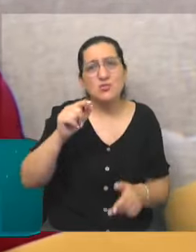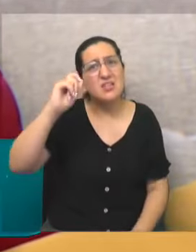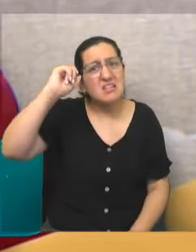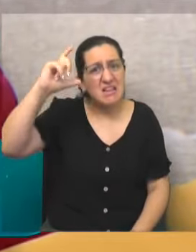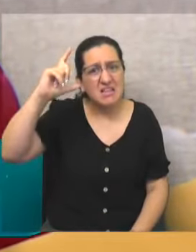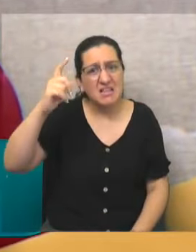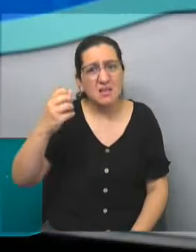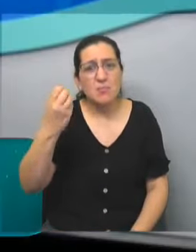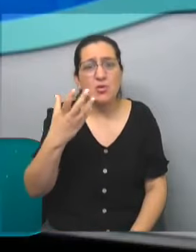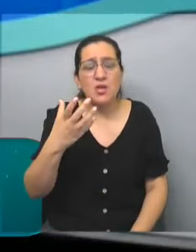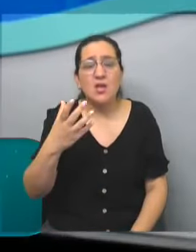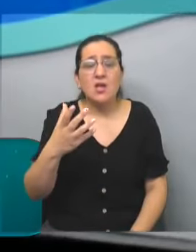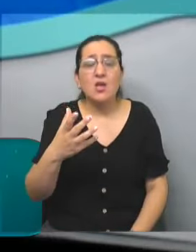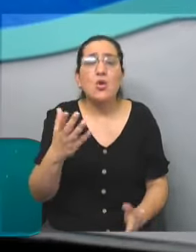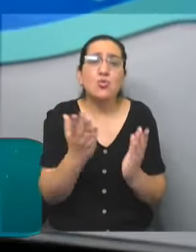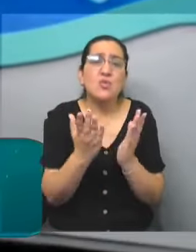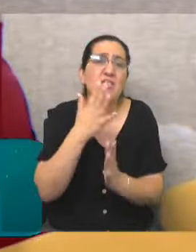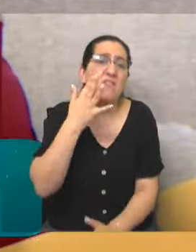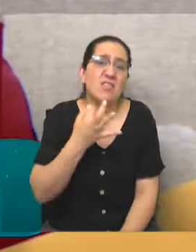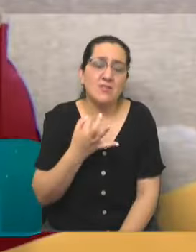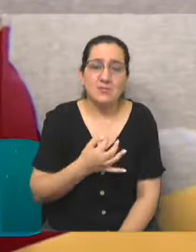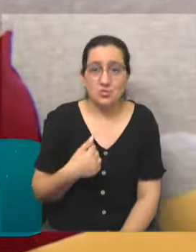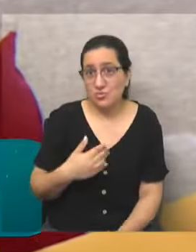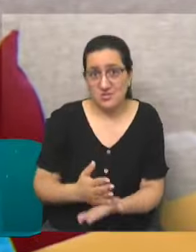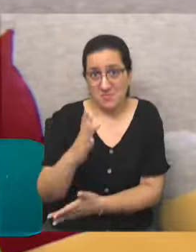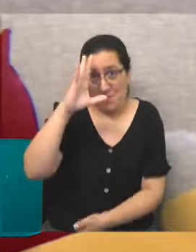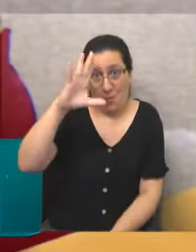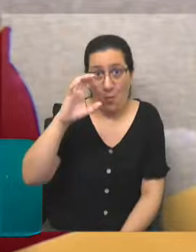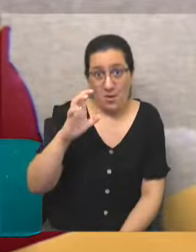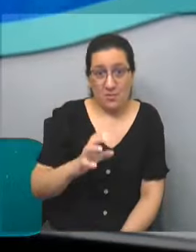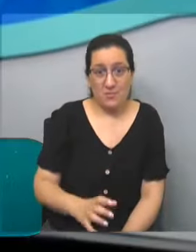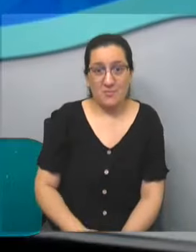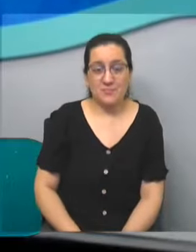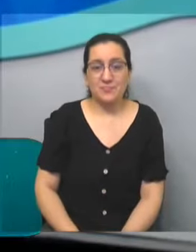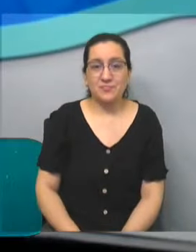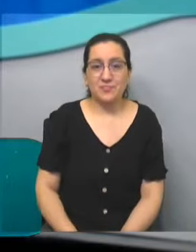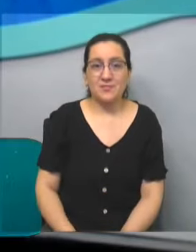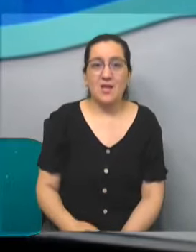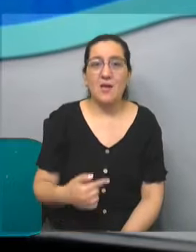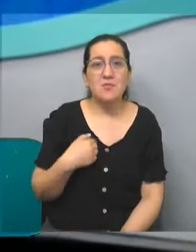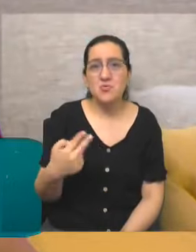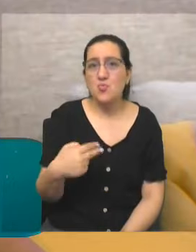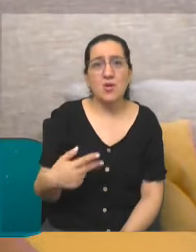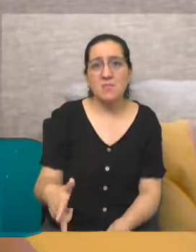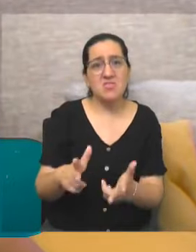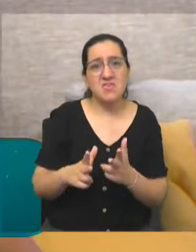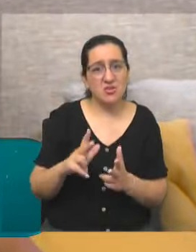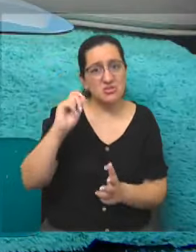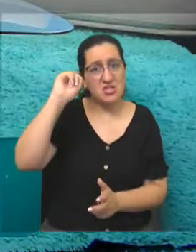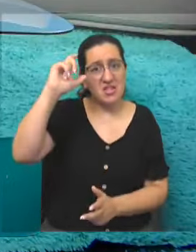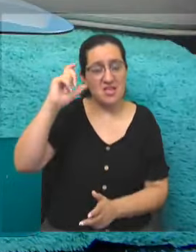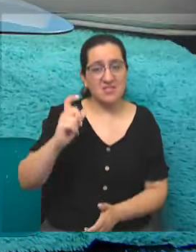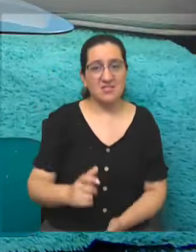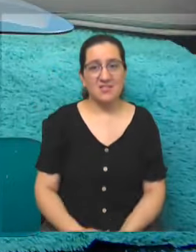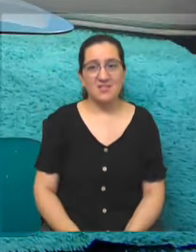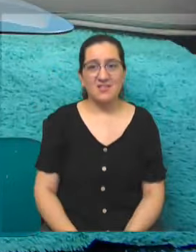le pones esa carrera en serio? Bueno, sí, me acuerdo siempre de eso, porque comunicación. A mí nunca me dijeron eso, sos tan inteligente. Las carreras son caras. No soy